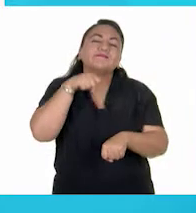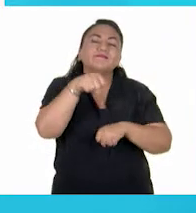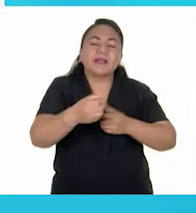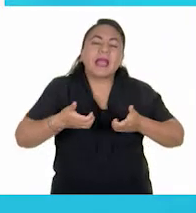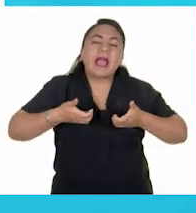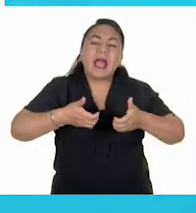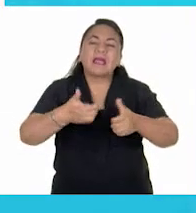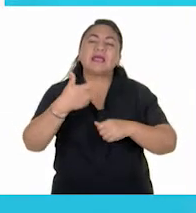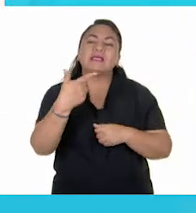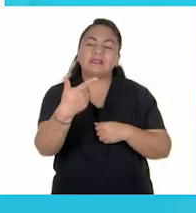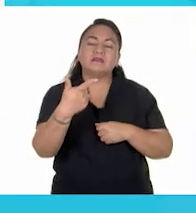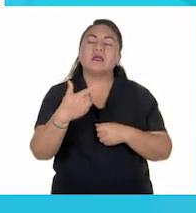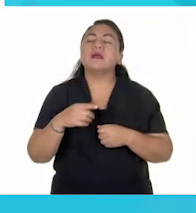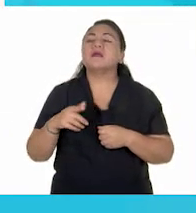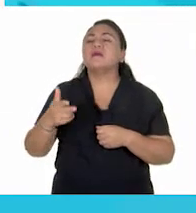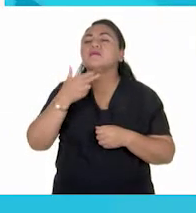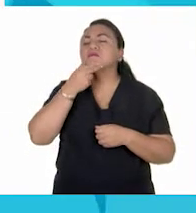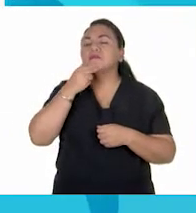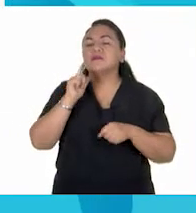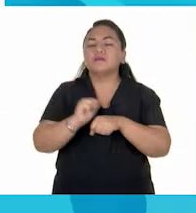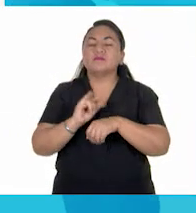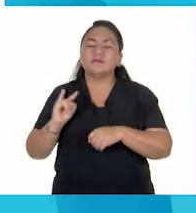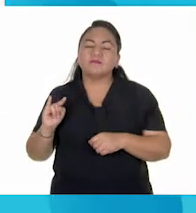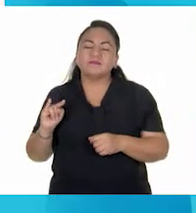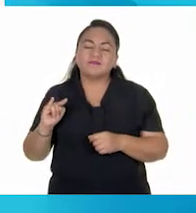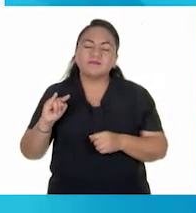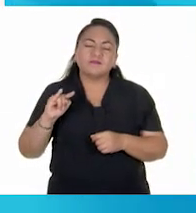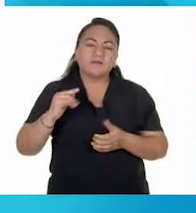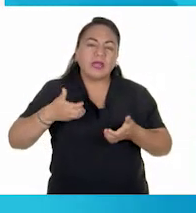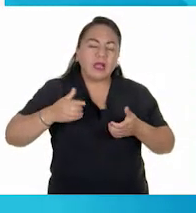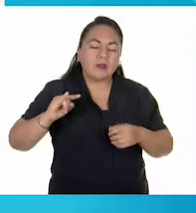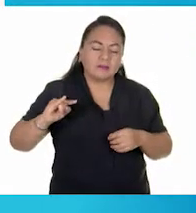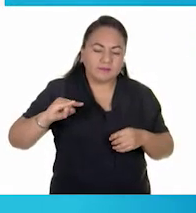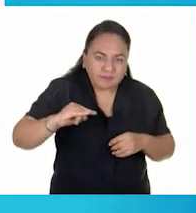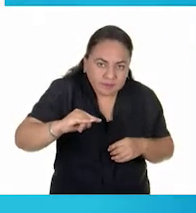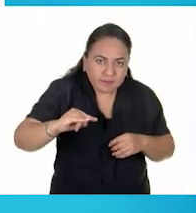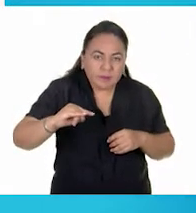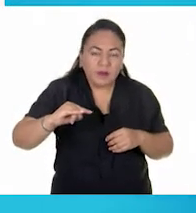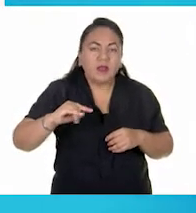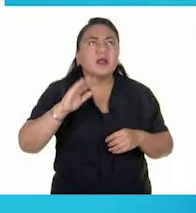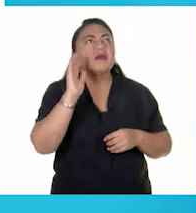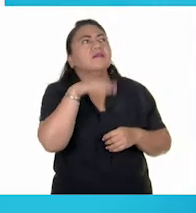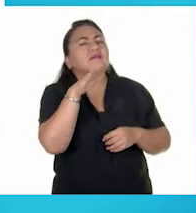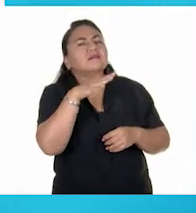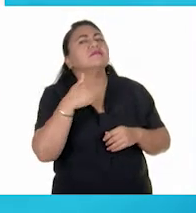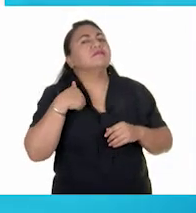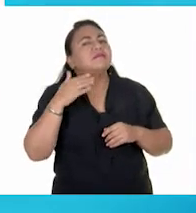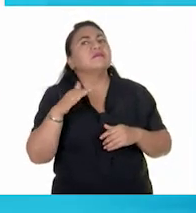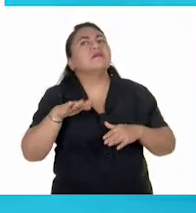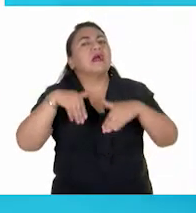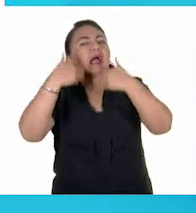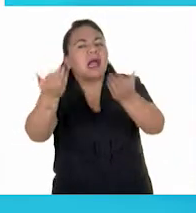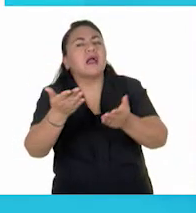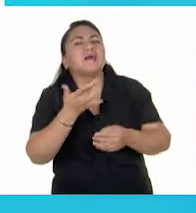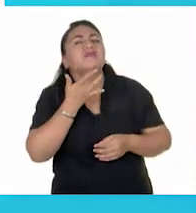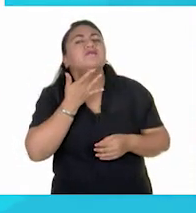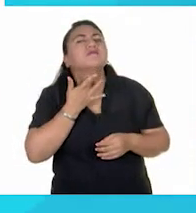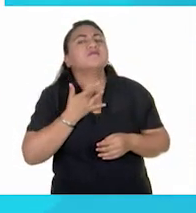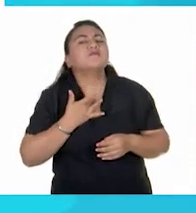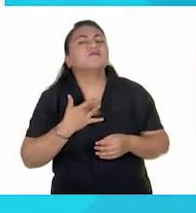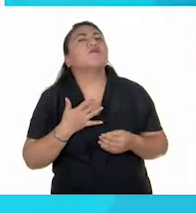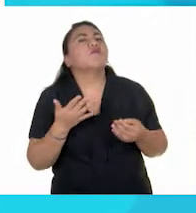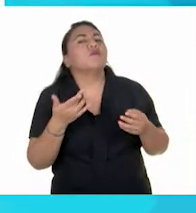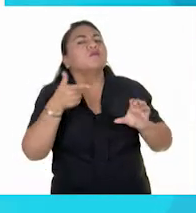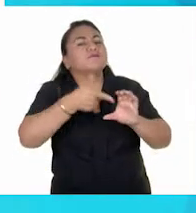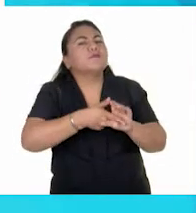señor que viene manejando por calle 2 detiene su automóvil justo en la esquina para preguntarnos cómo llegar a la gasolinería.